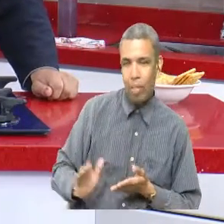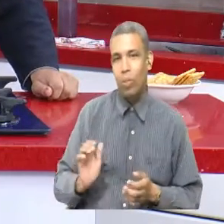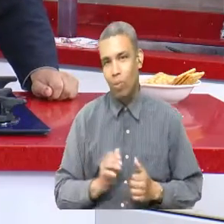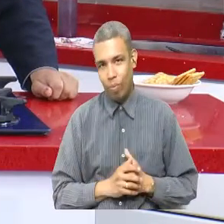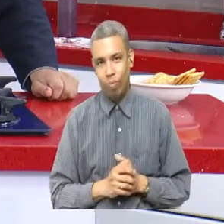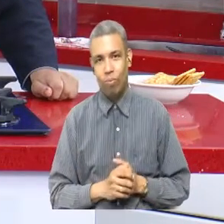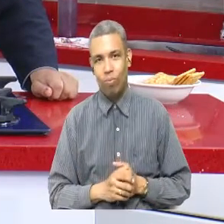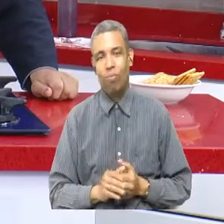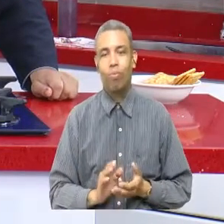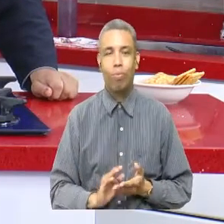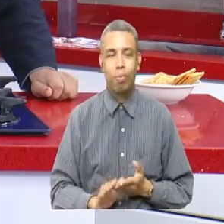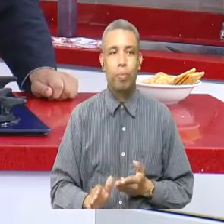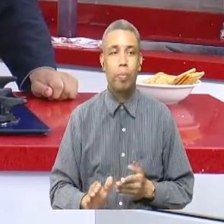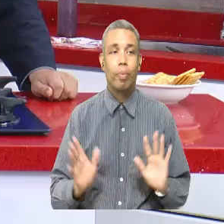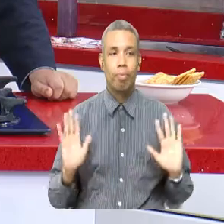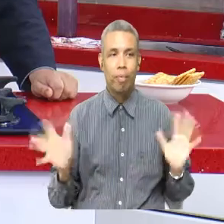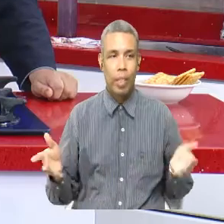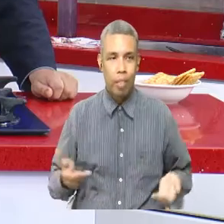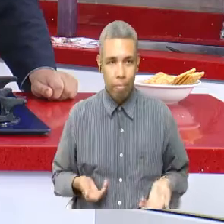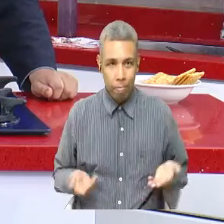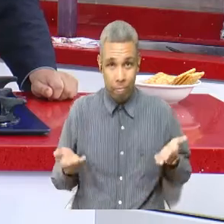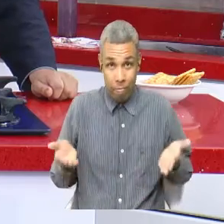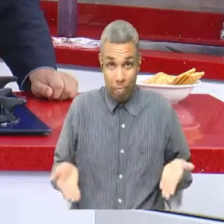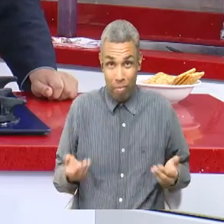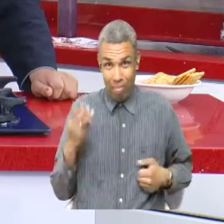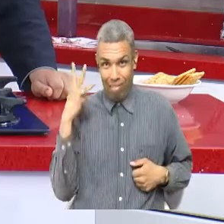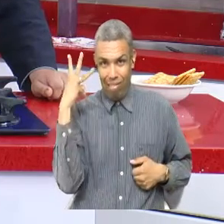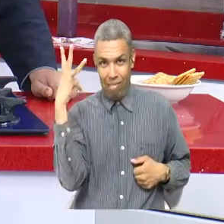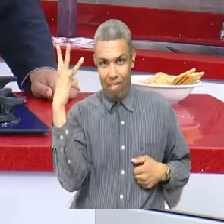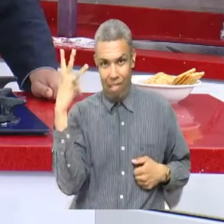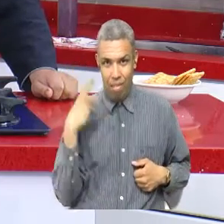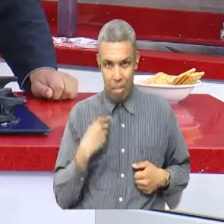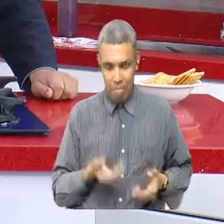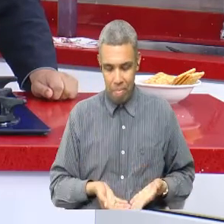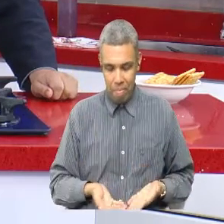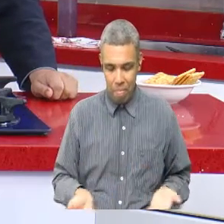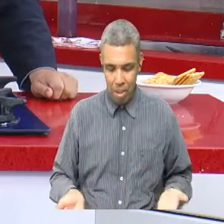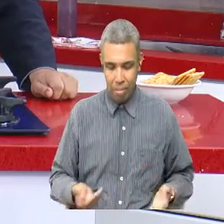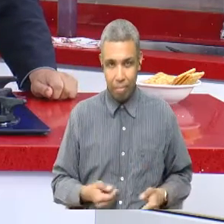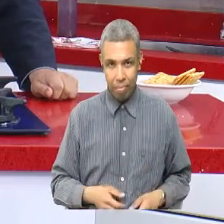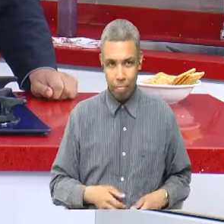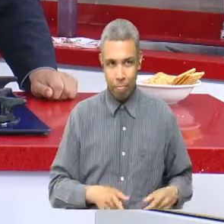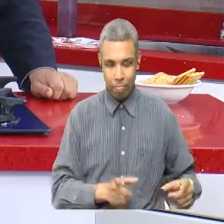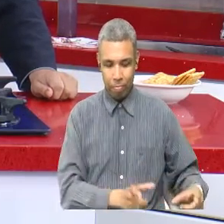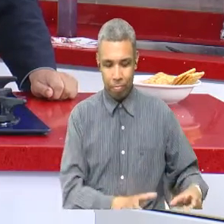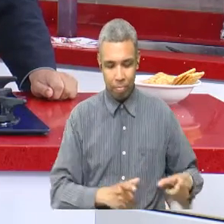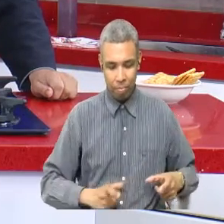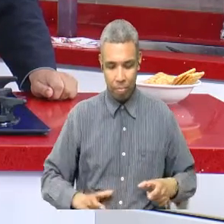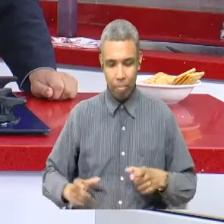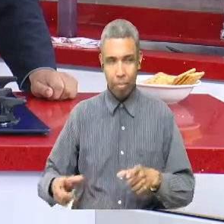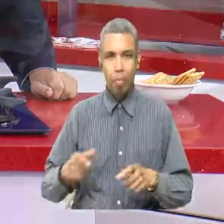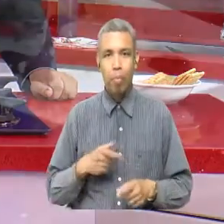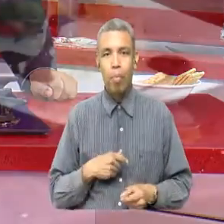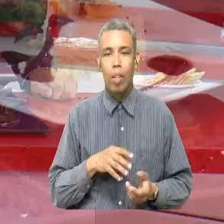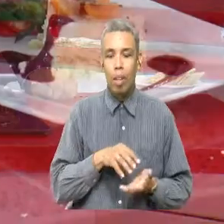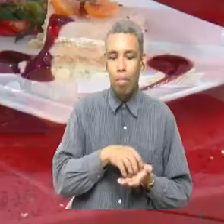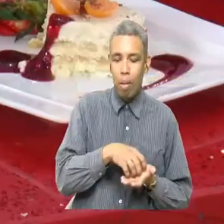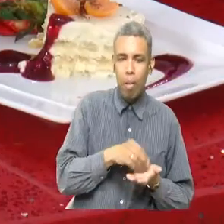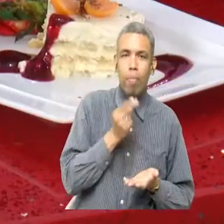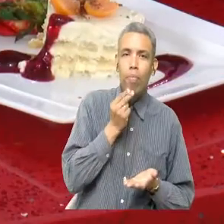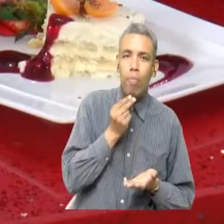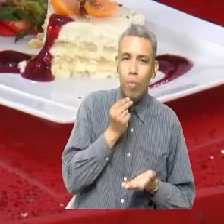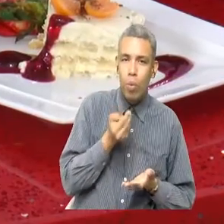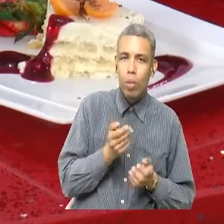aquí están ya entonces nuestras tres presentaciones con ese rico y delicioso postre de... Limón, manjar de limón. Manjar de limón, bien,